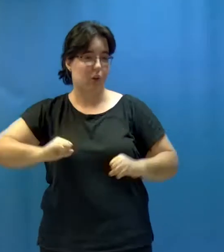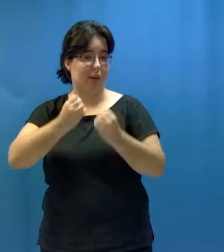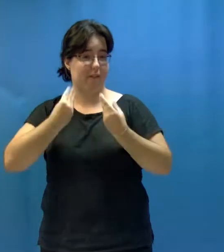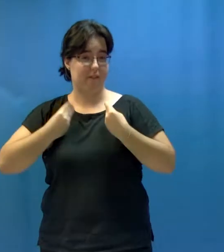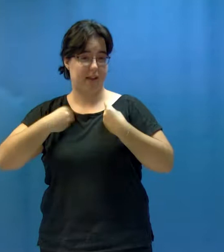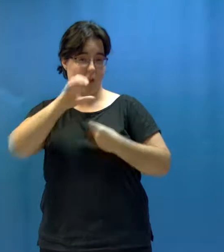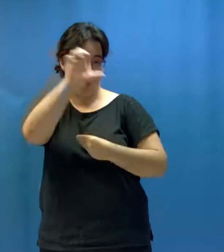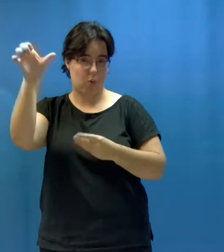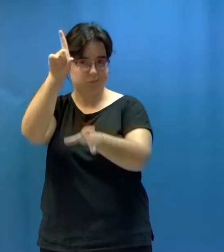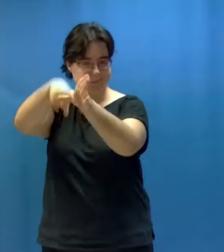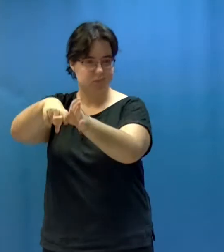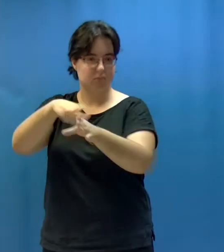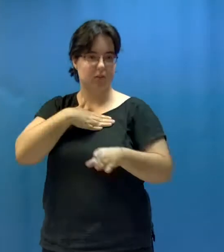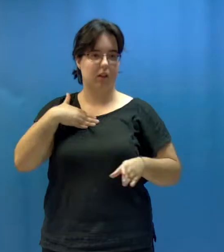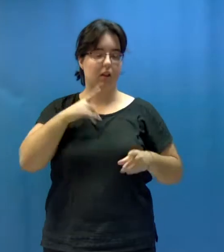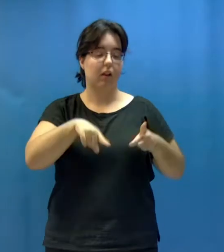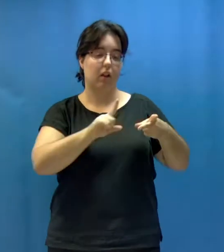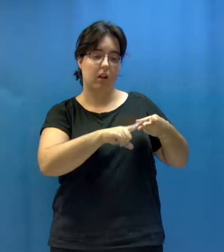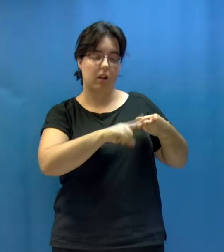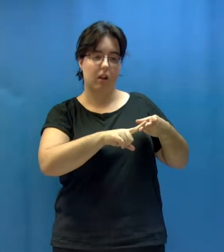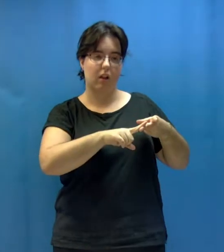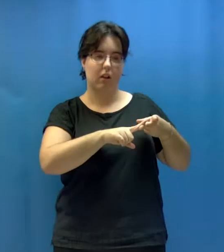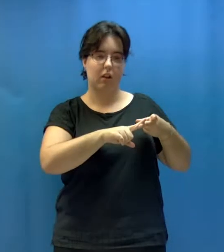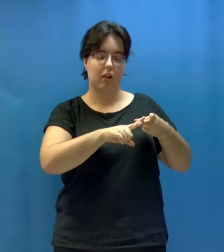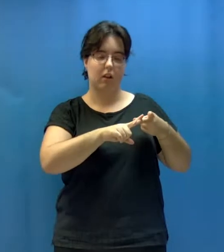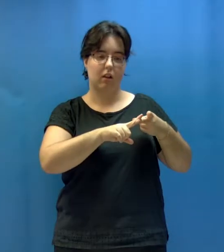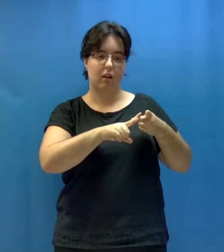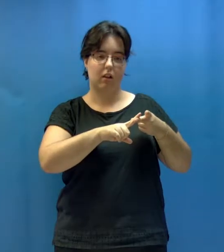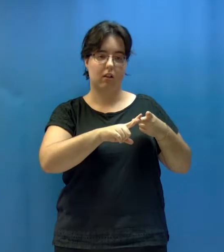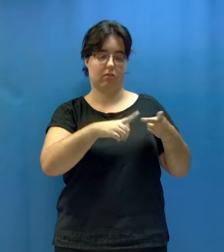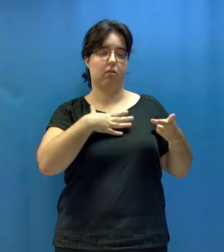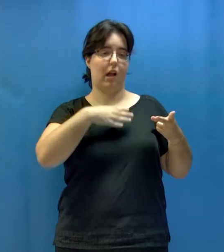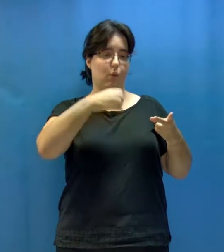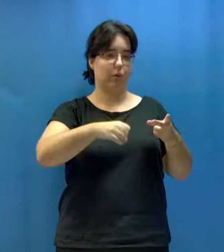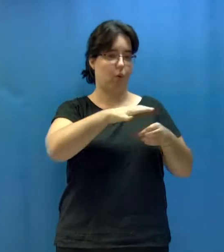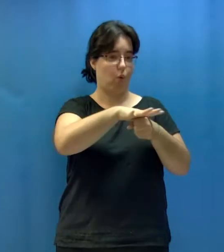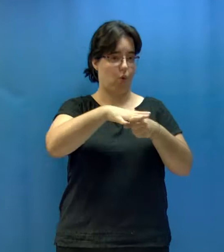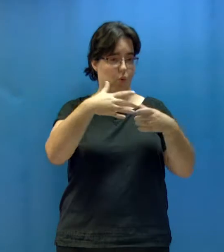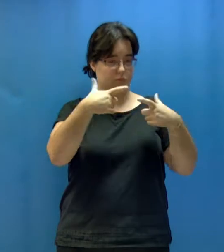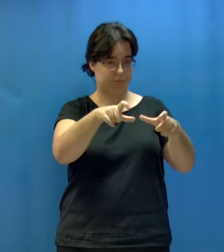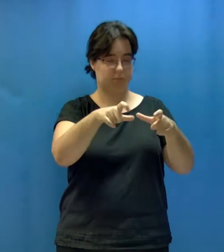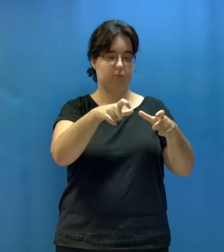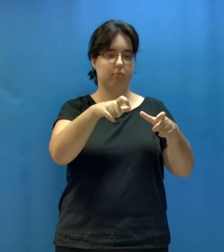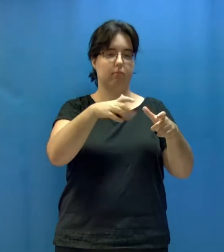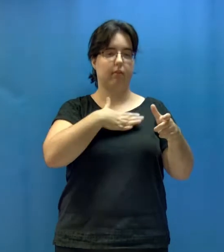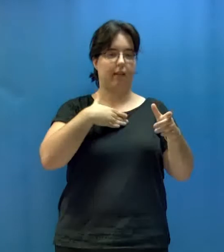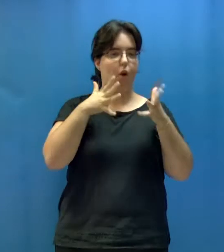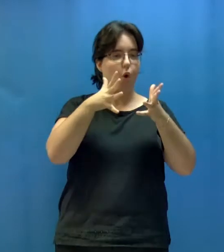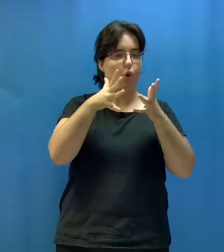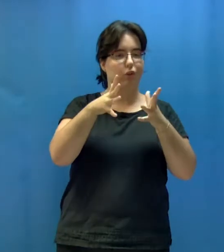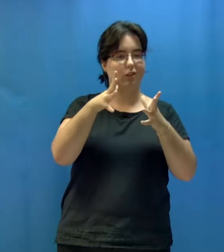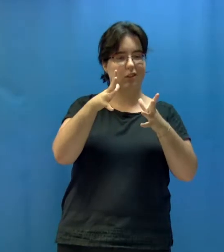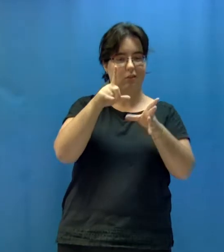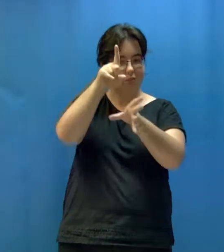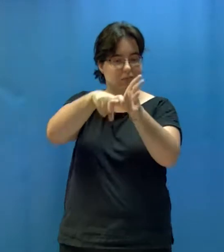de Reanimación. Dos, instar al órgano municipal competente a coordinarse con el Consejo para llevar a cabo la formación básica en técnicas de reanimación a